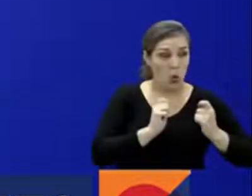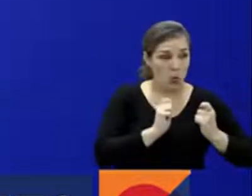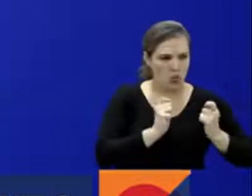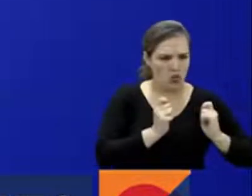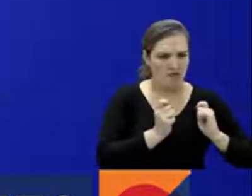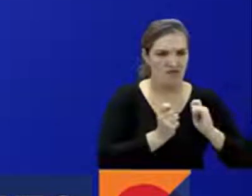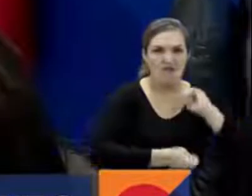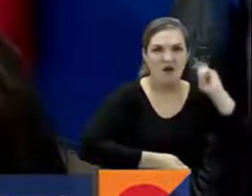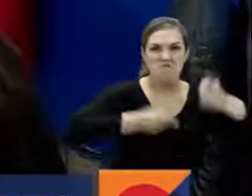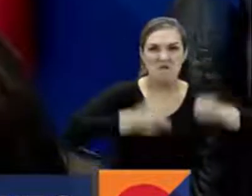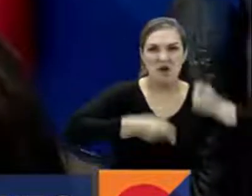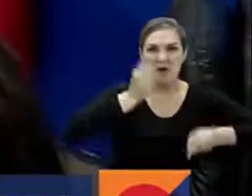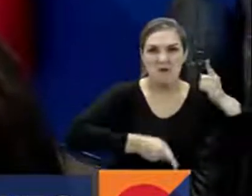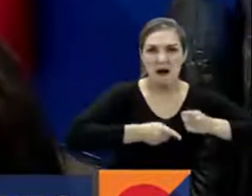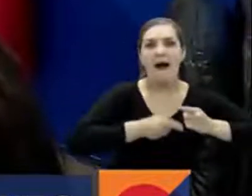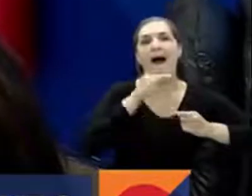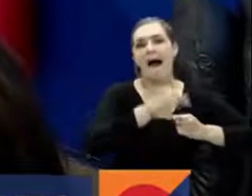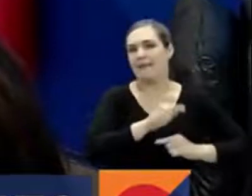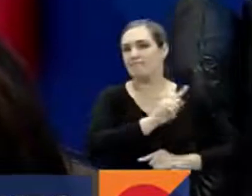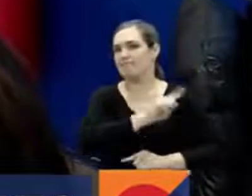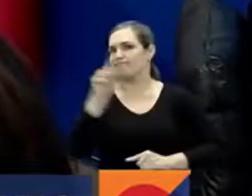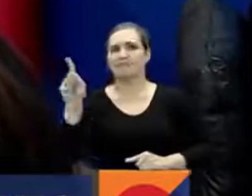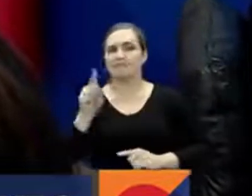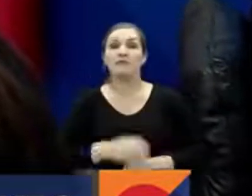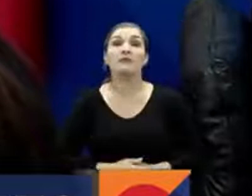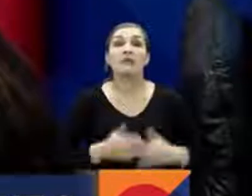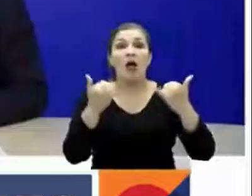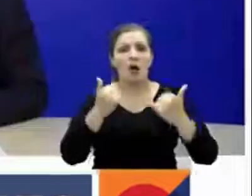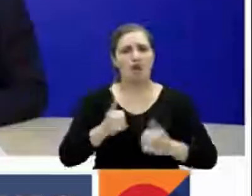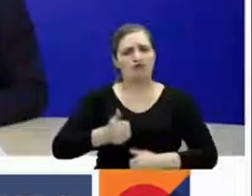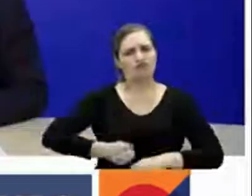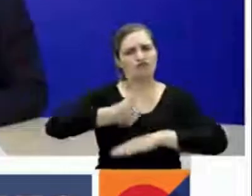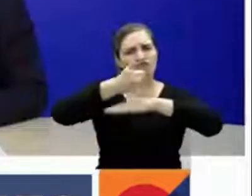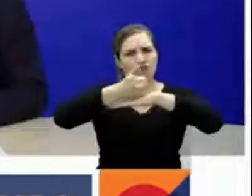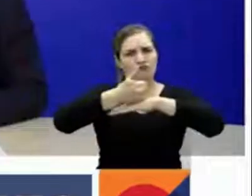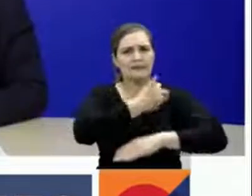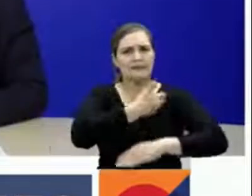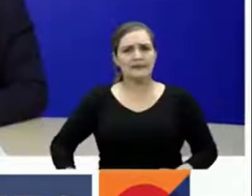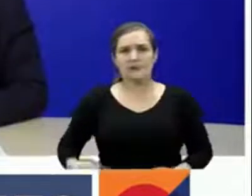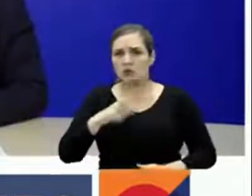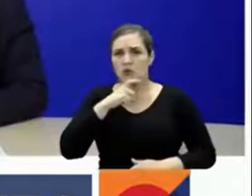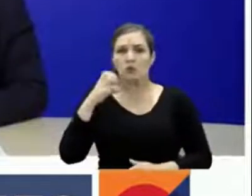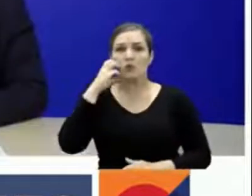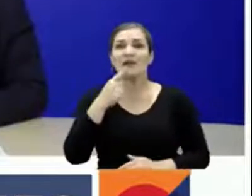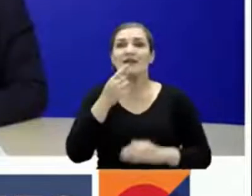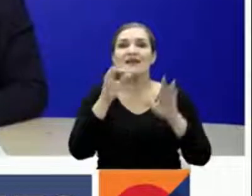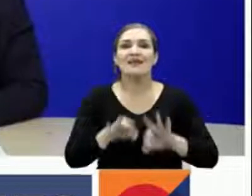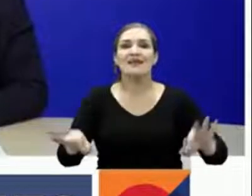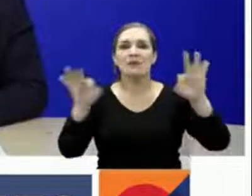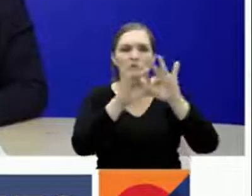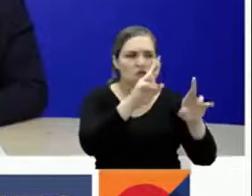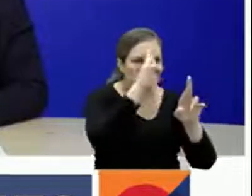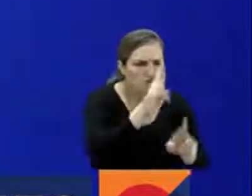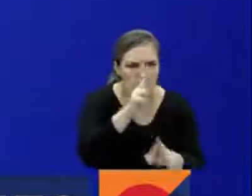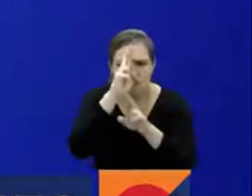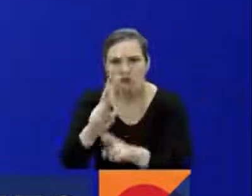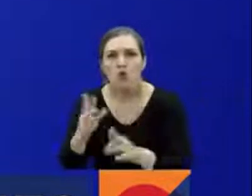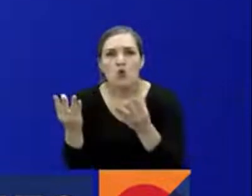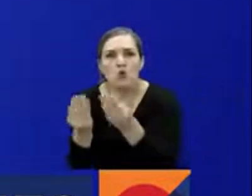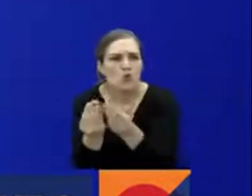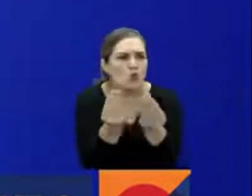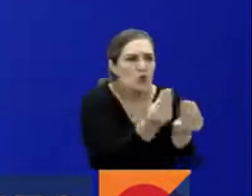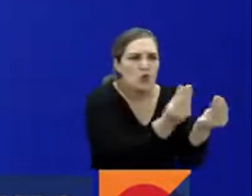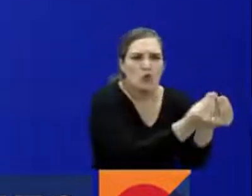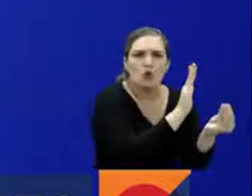en dictocracia. El jefe del Estado manifestó que hay que defender la separación de poderes y libertades económicas. Y dejar claro